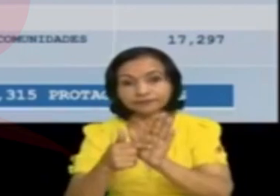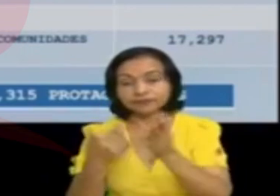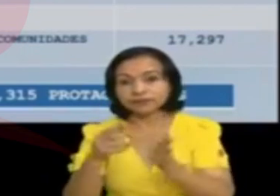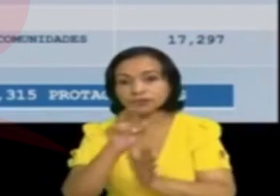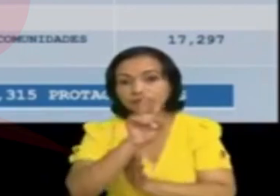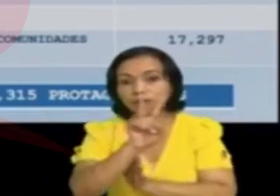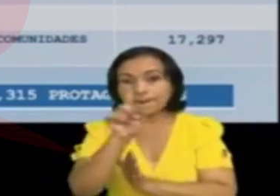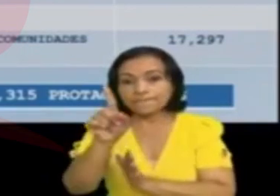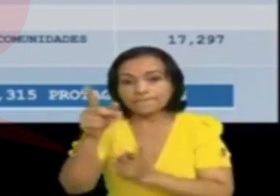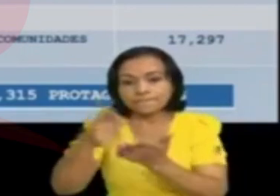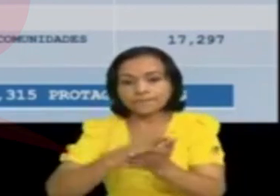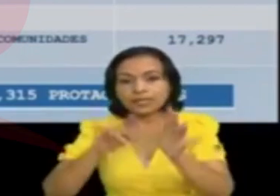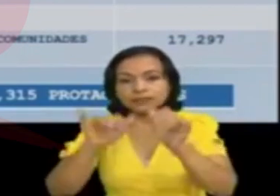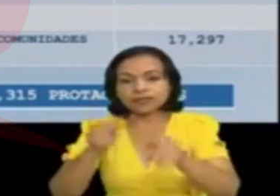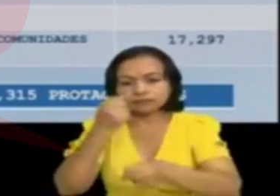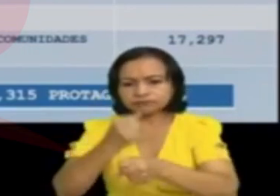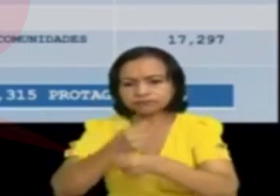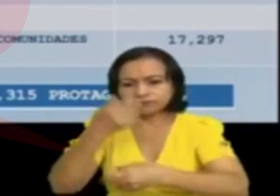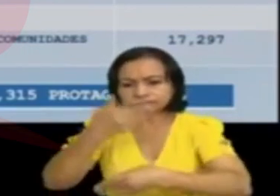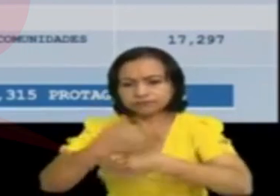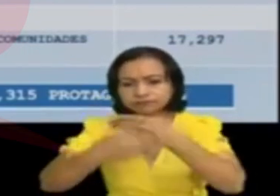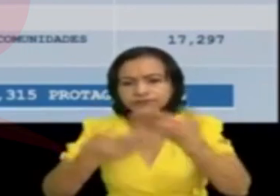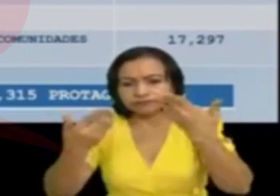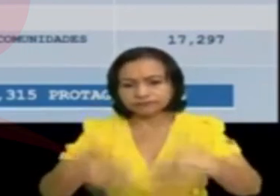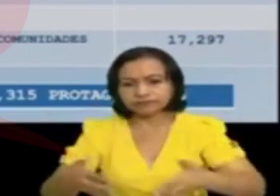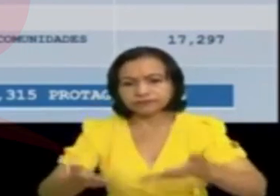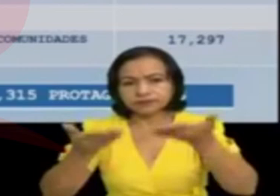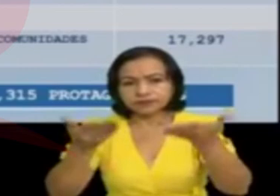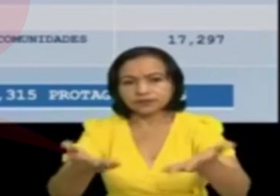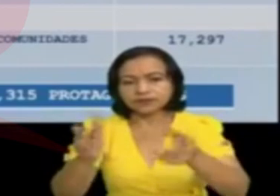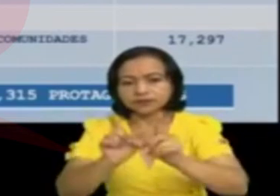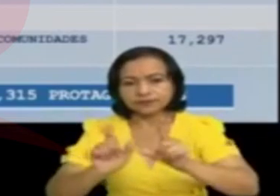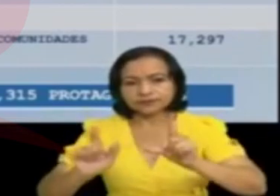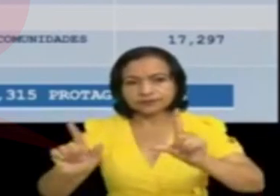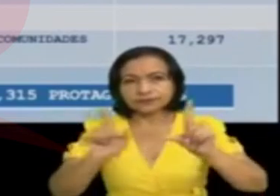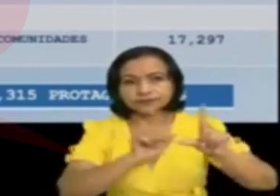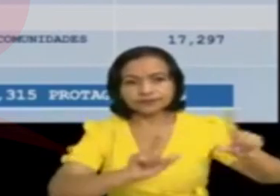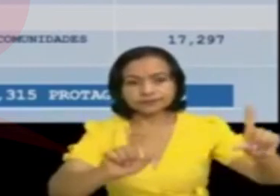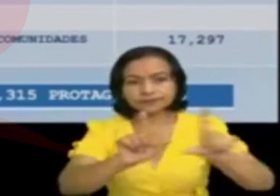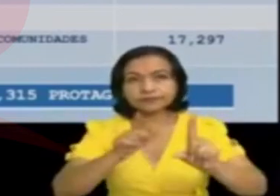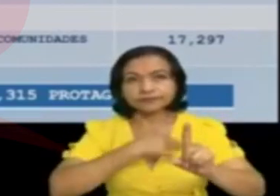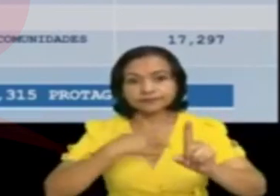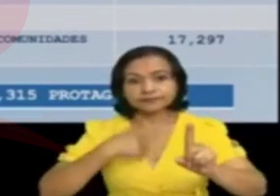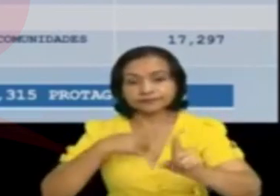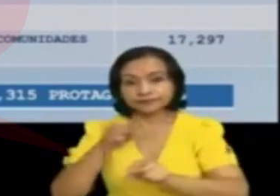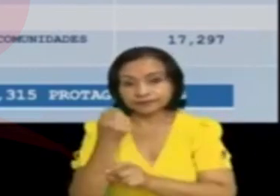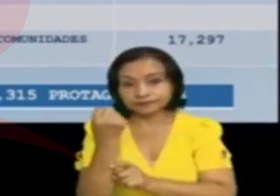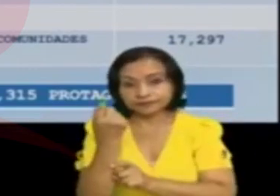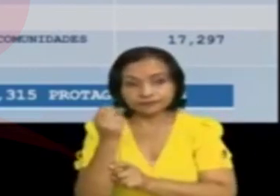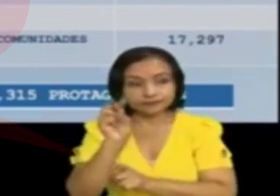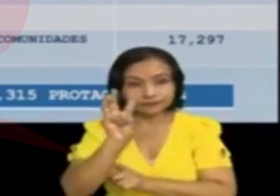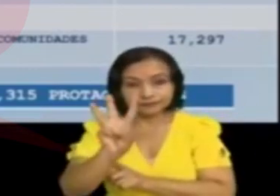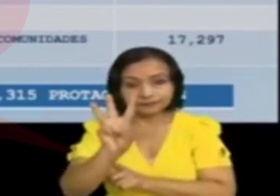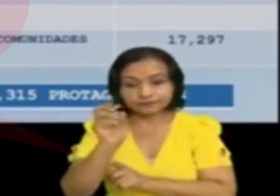21 proyectos que ya están en ejecución, porque ya entregamos sitio, como te decíamos, ahí se hacen falta 3 que la